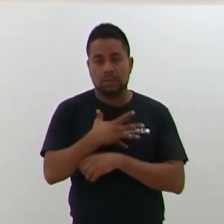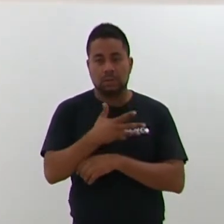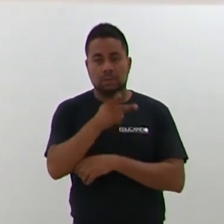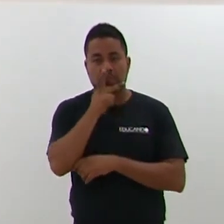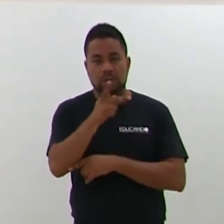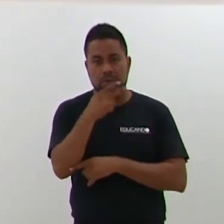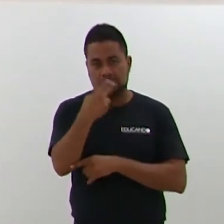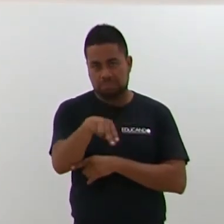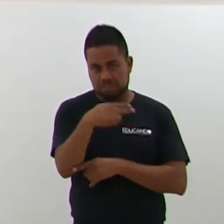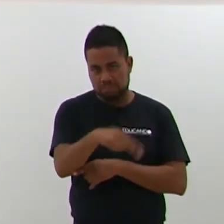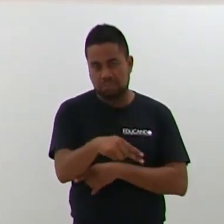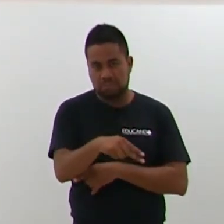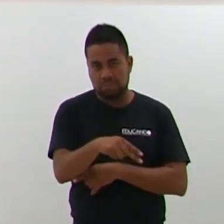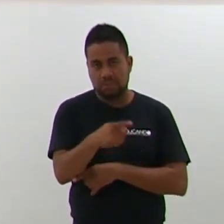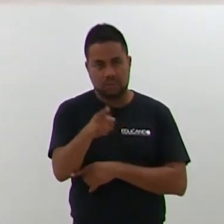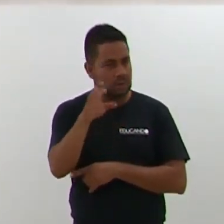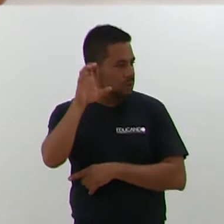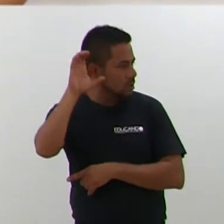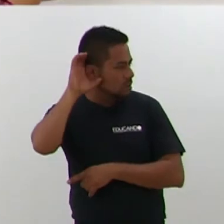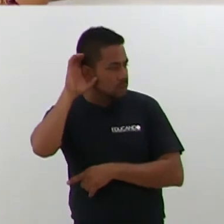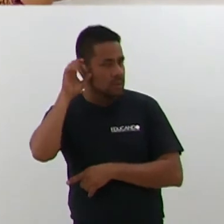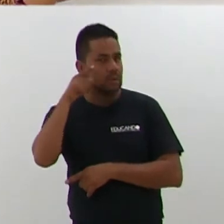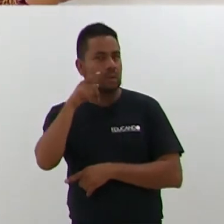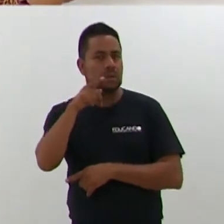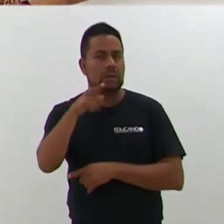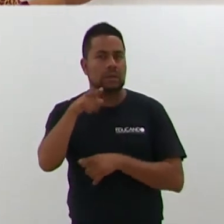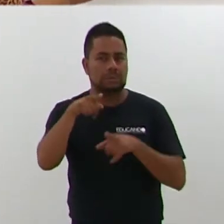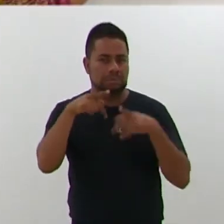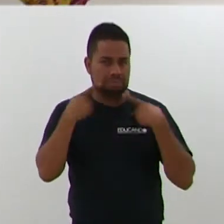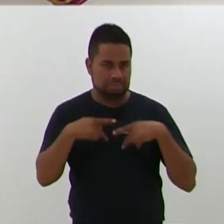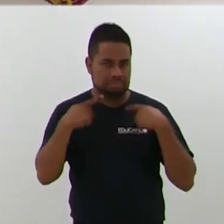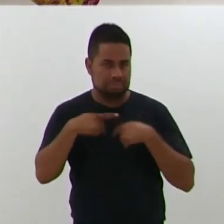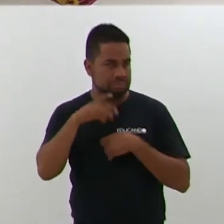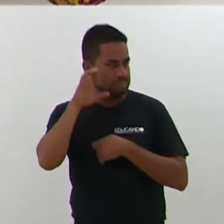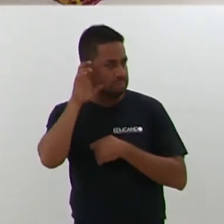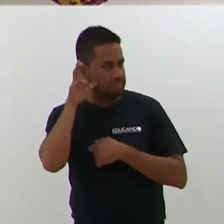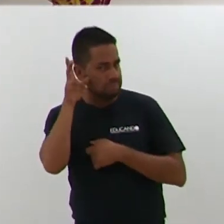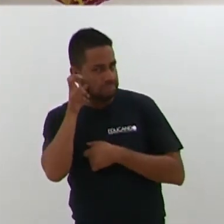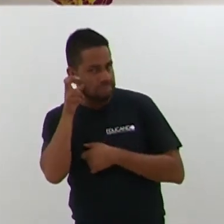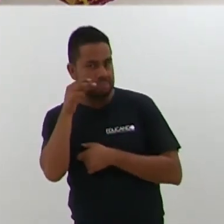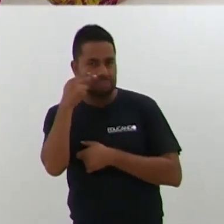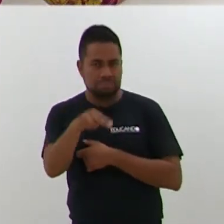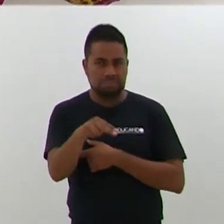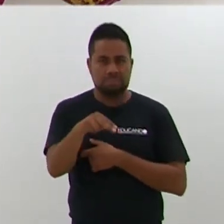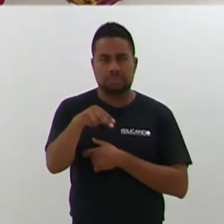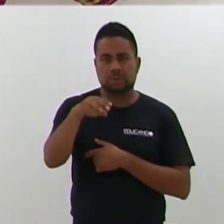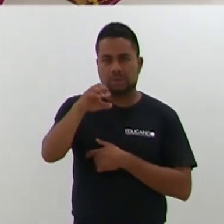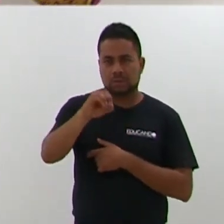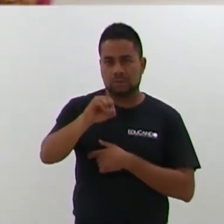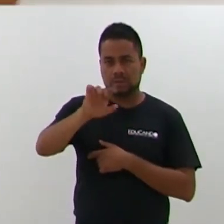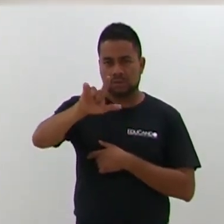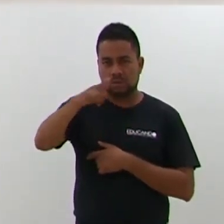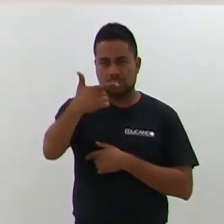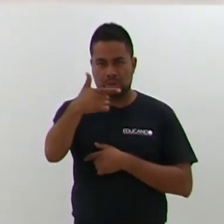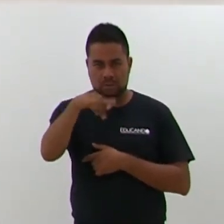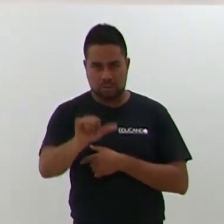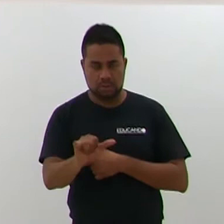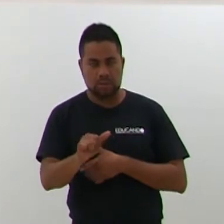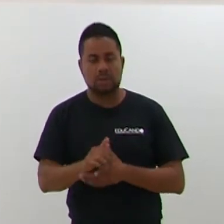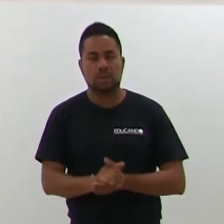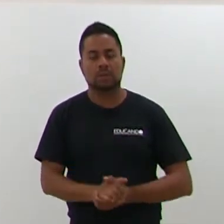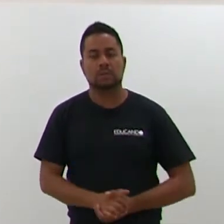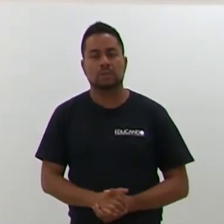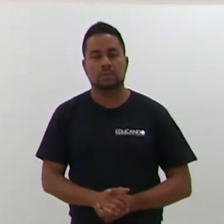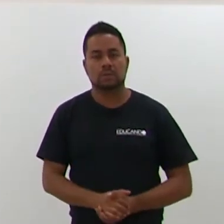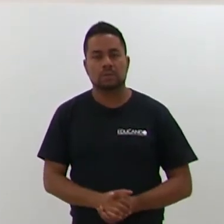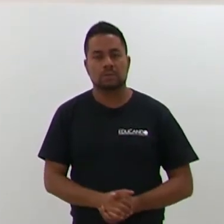nombre propio. ¿Ustedes han escuchado o conocen alguna persona que se llame Olga? ¿Sí? Ah,